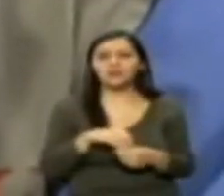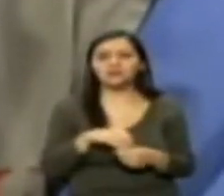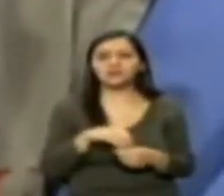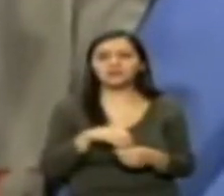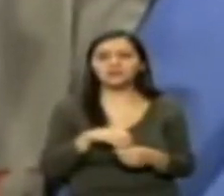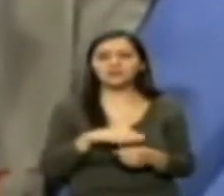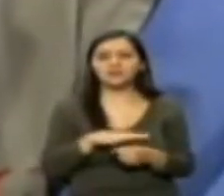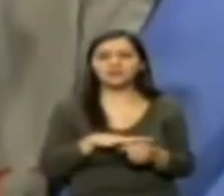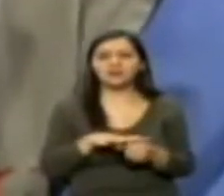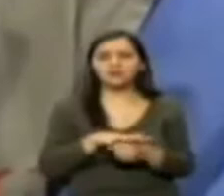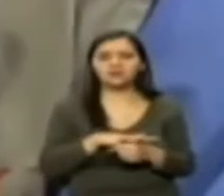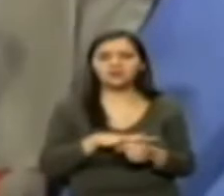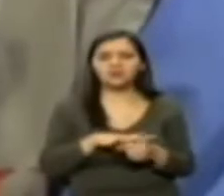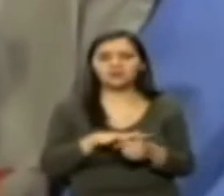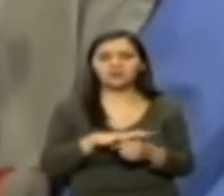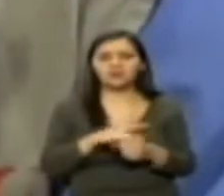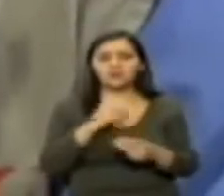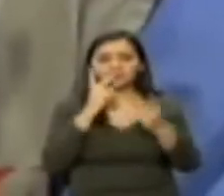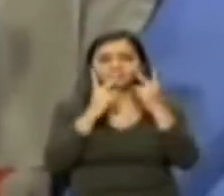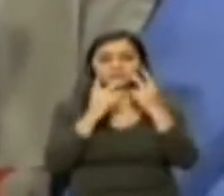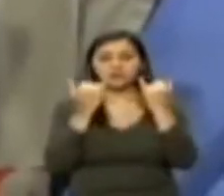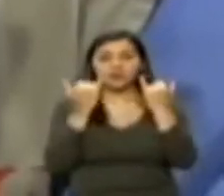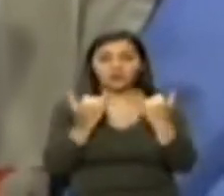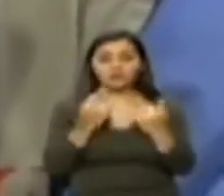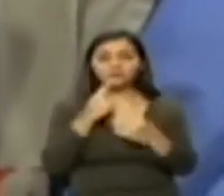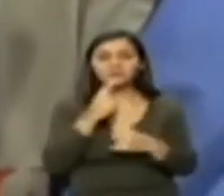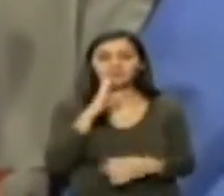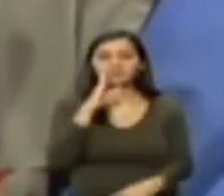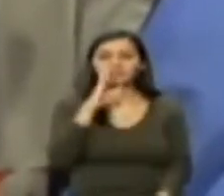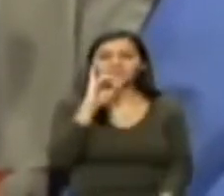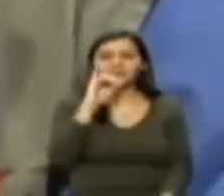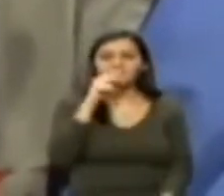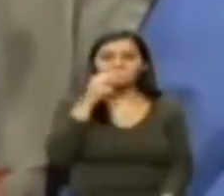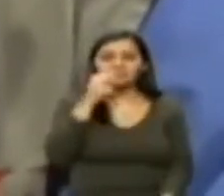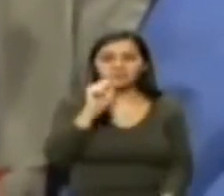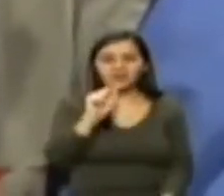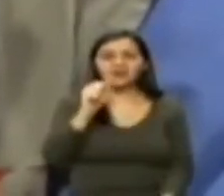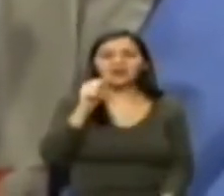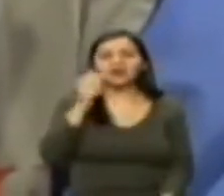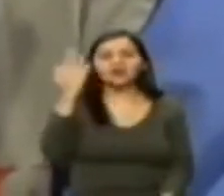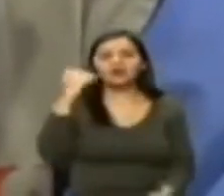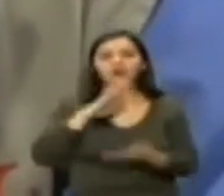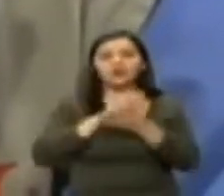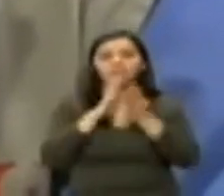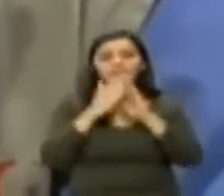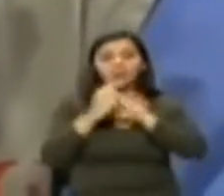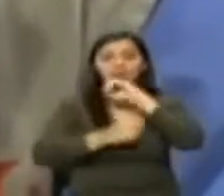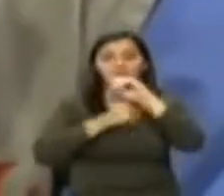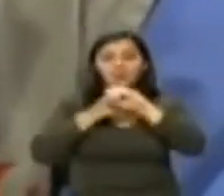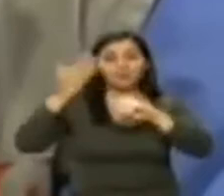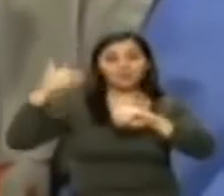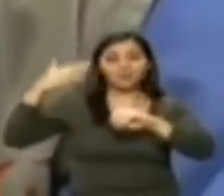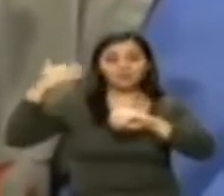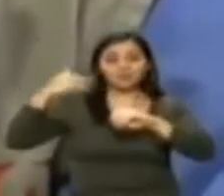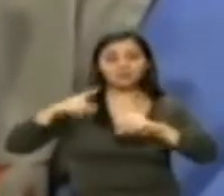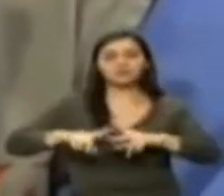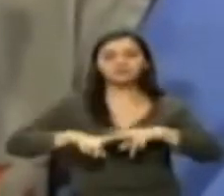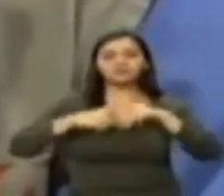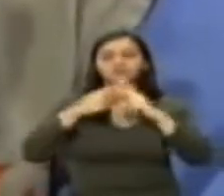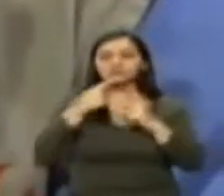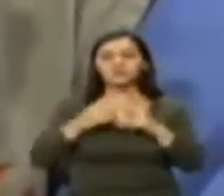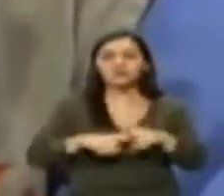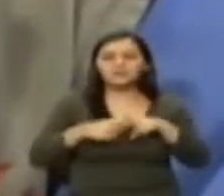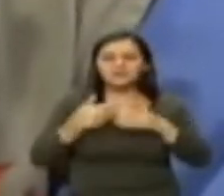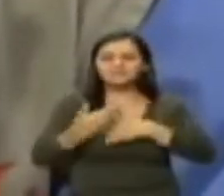usted lo ha enfatizado, es el aeropuerto de Taisha, que tenía también que inaugurarse en noviembre del año pasado, y hasta el momento no ha avanzado, apenas